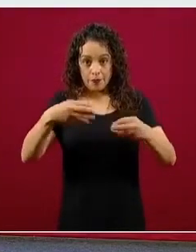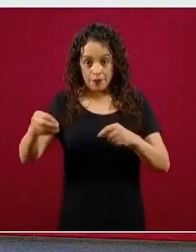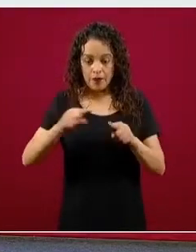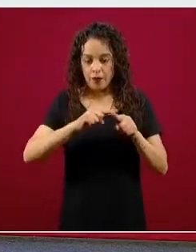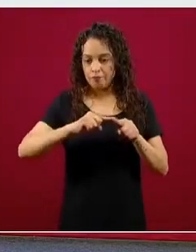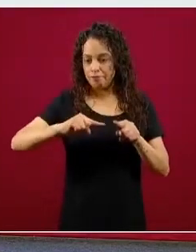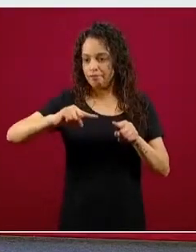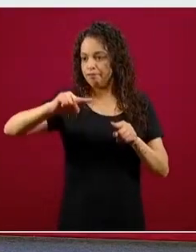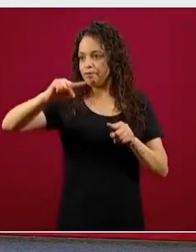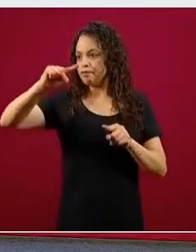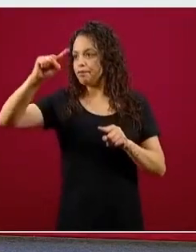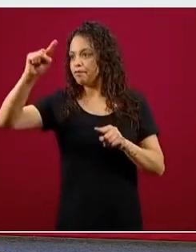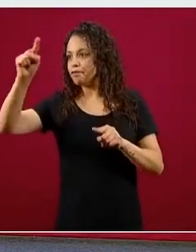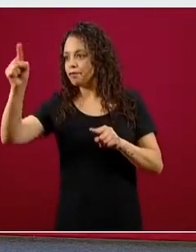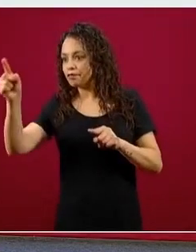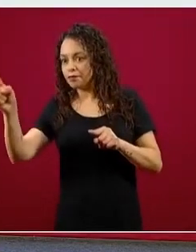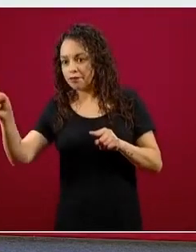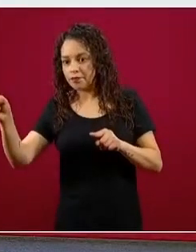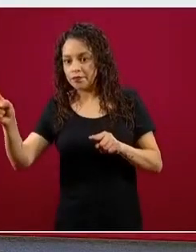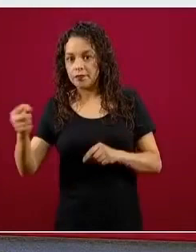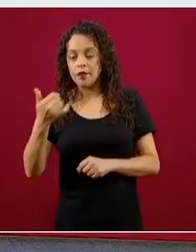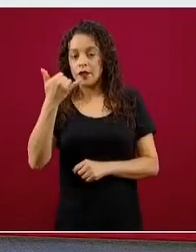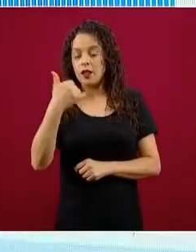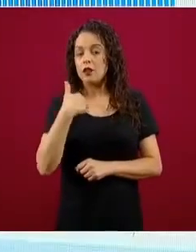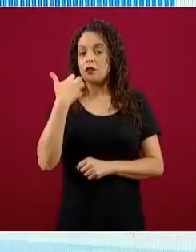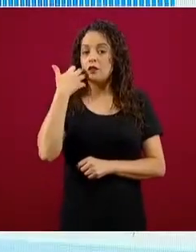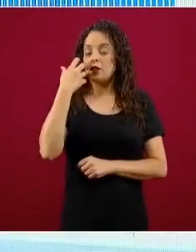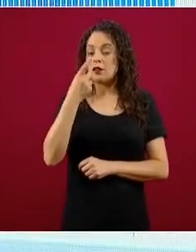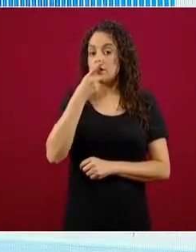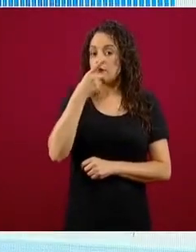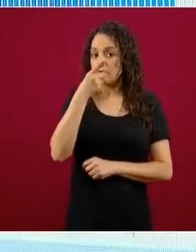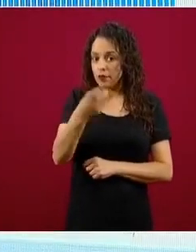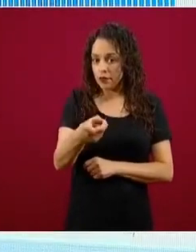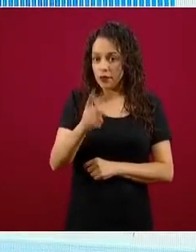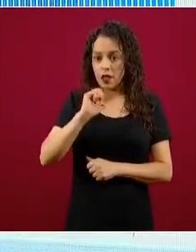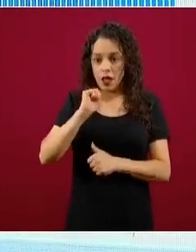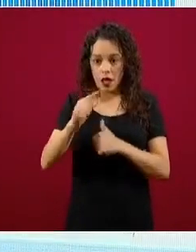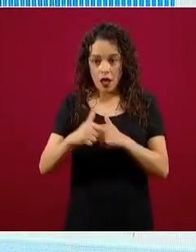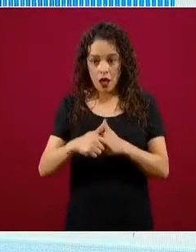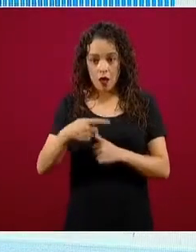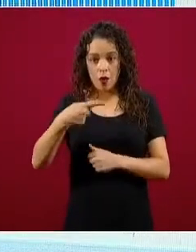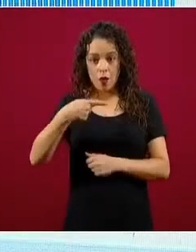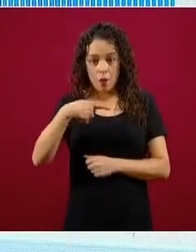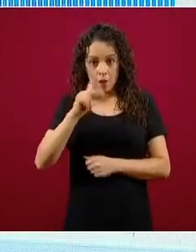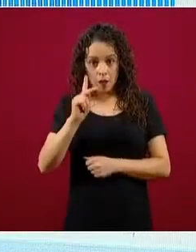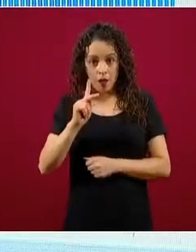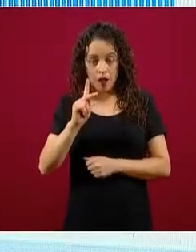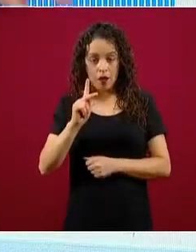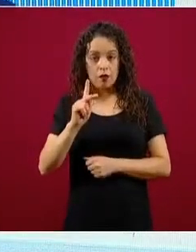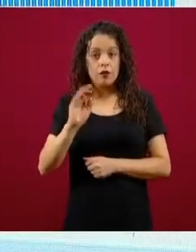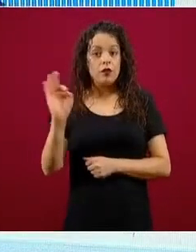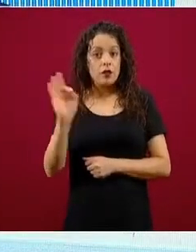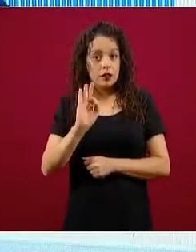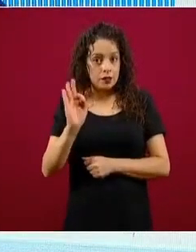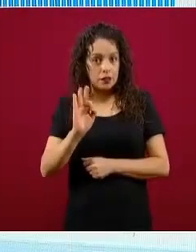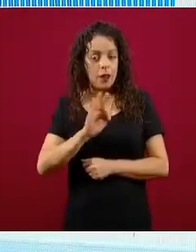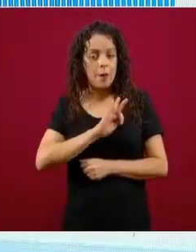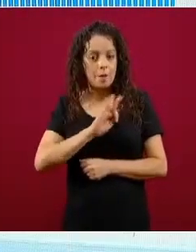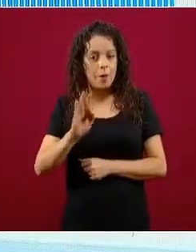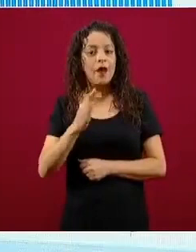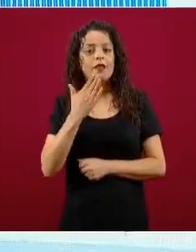señal que quisiera que se tome con mucha reserva, pero es alentadora, es